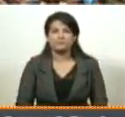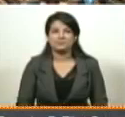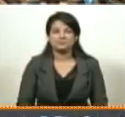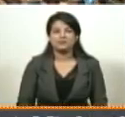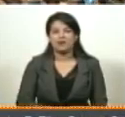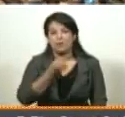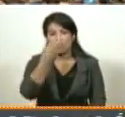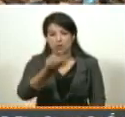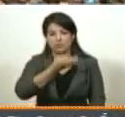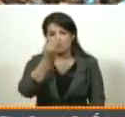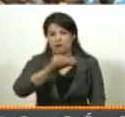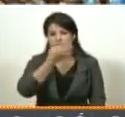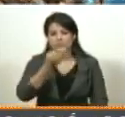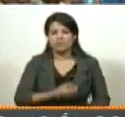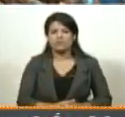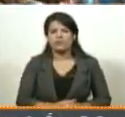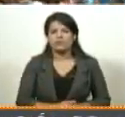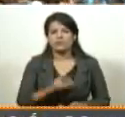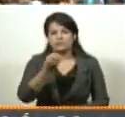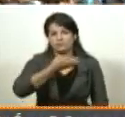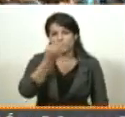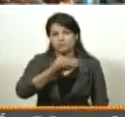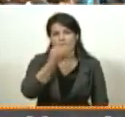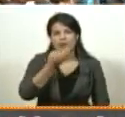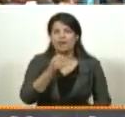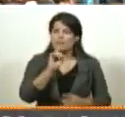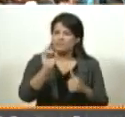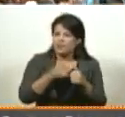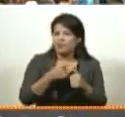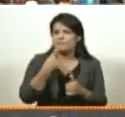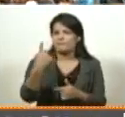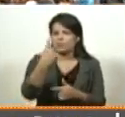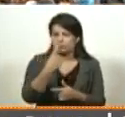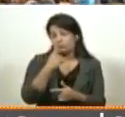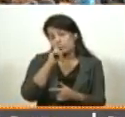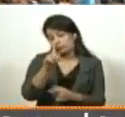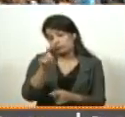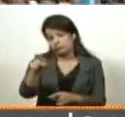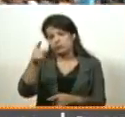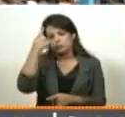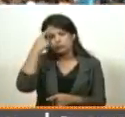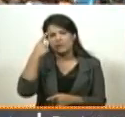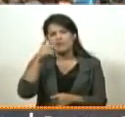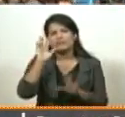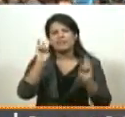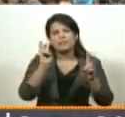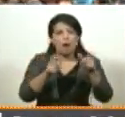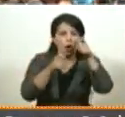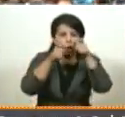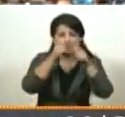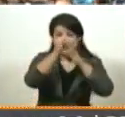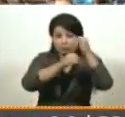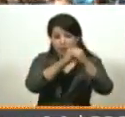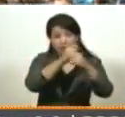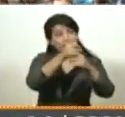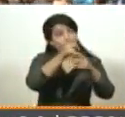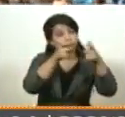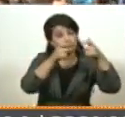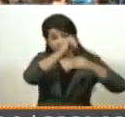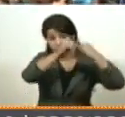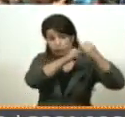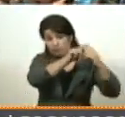Buenas tardes. Quisiera saber en primer lugar si puede ofrecernos detalles con respecto al acompañamiento a los observadores internacionales y también